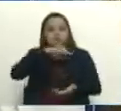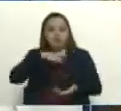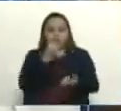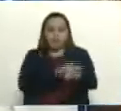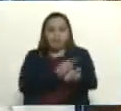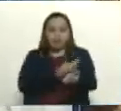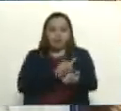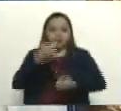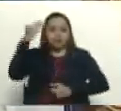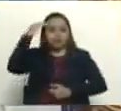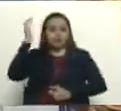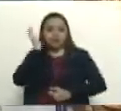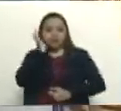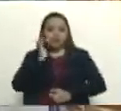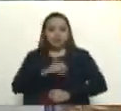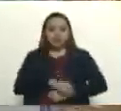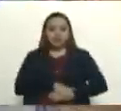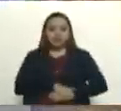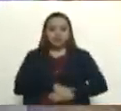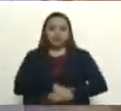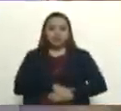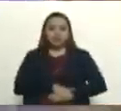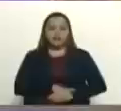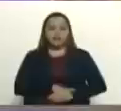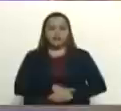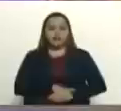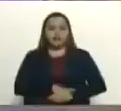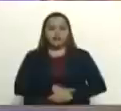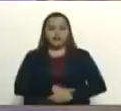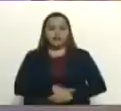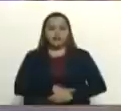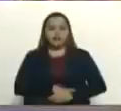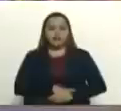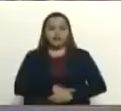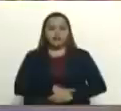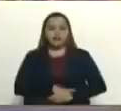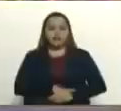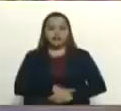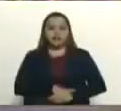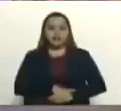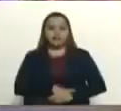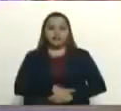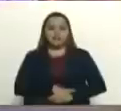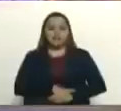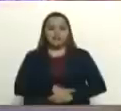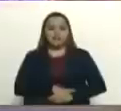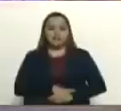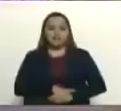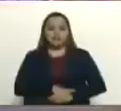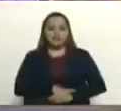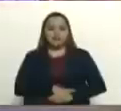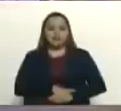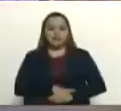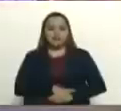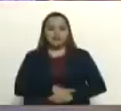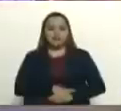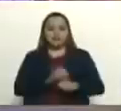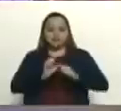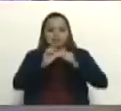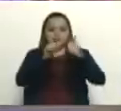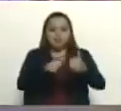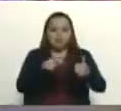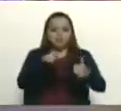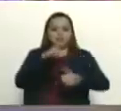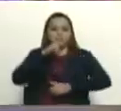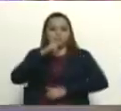Tibisay. Y recuerdo cuando tuvo que atravesar esta penosa enfermedad, me